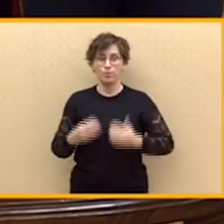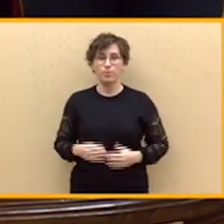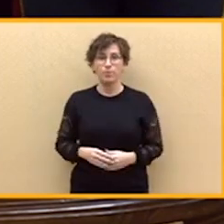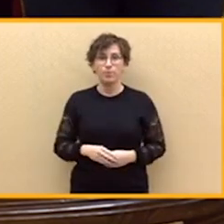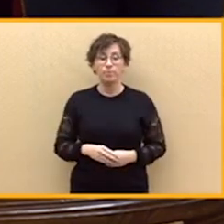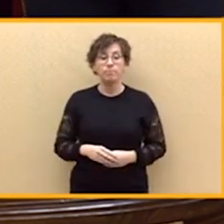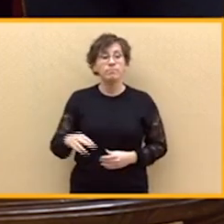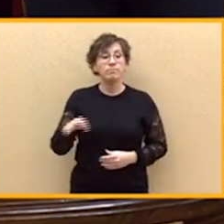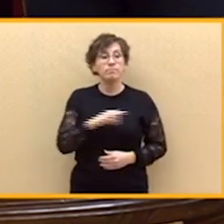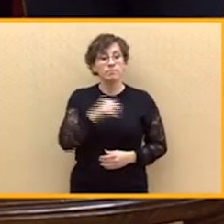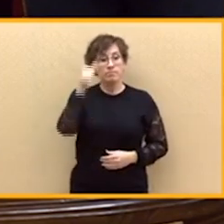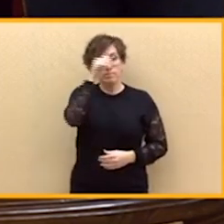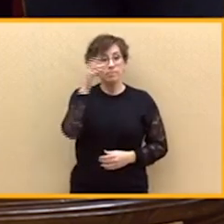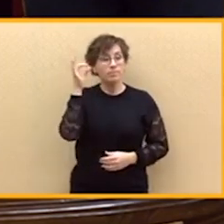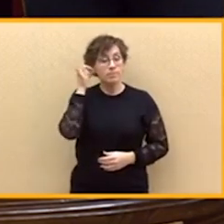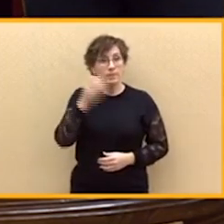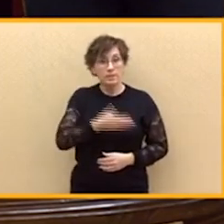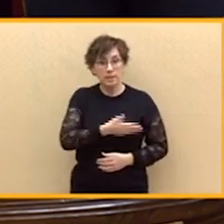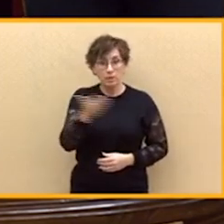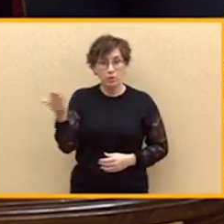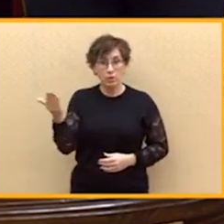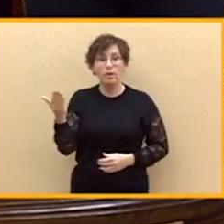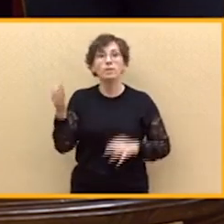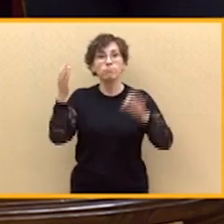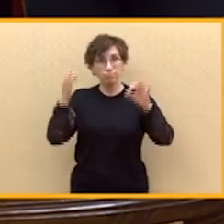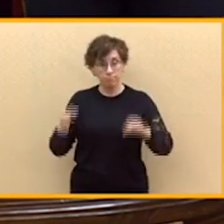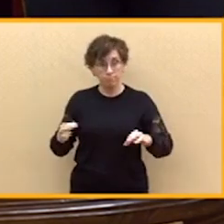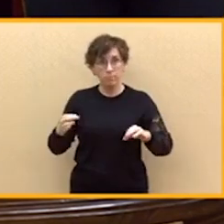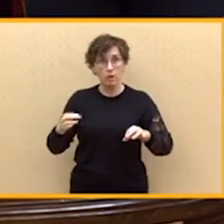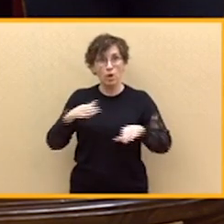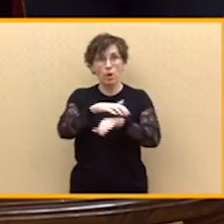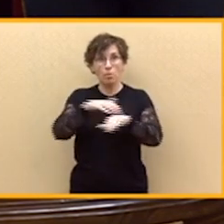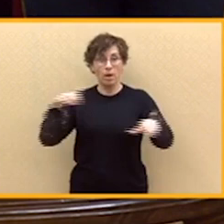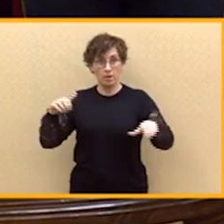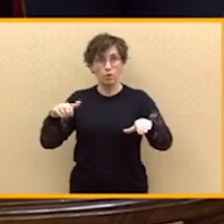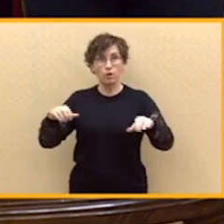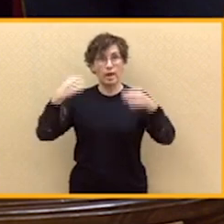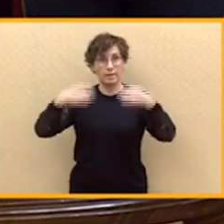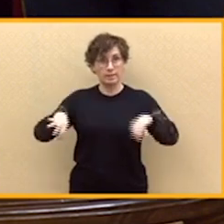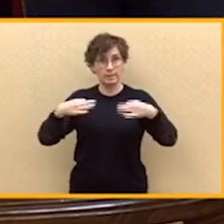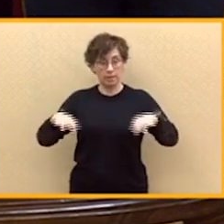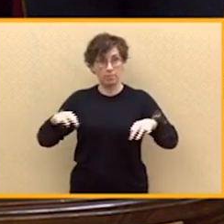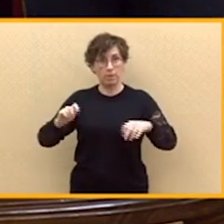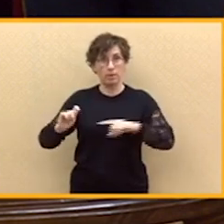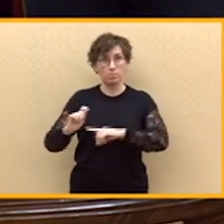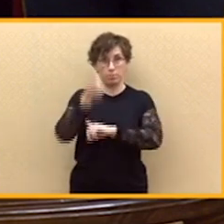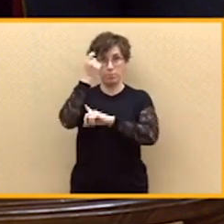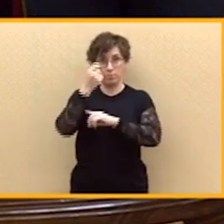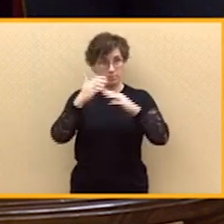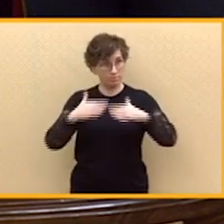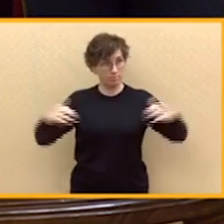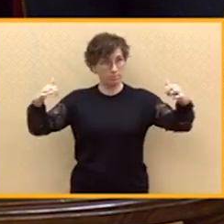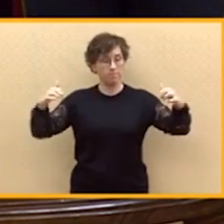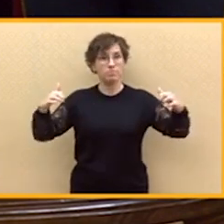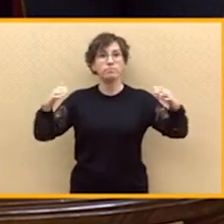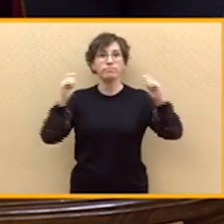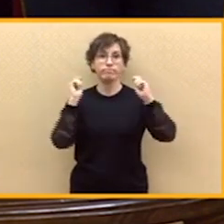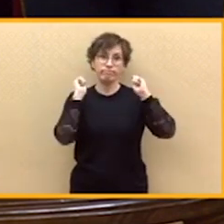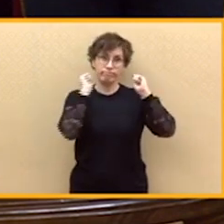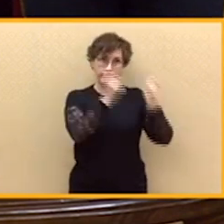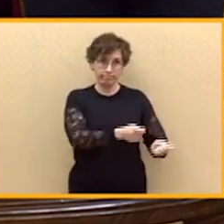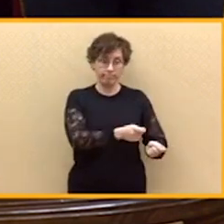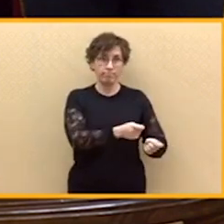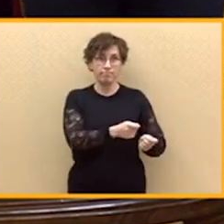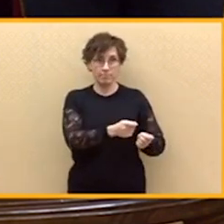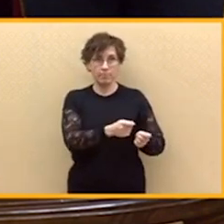Señorías, al haberse alcanzado el voto favorable de la mayoría simple de los miembros de la Cámara, queda otorgada la confianza